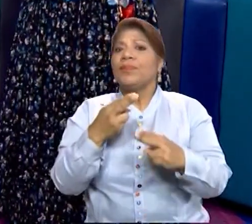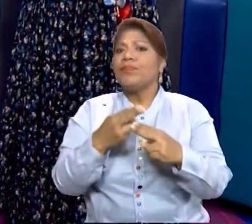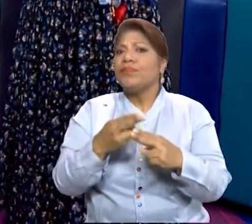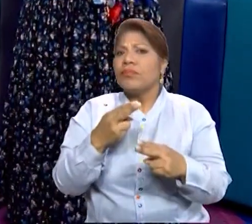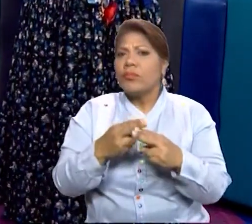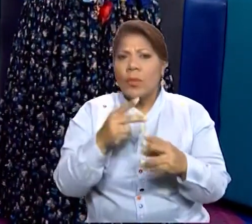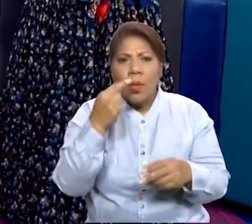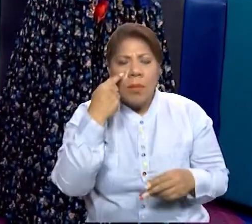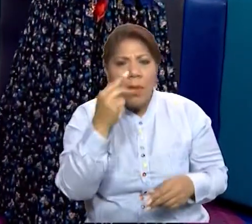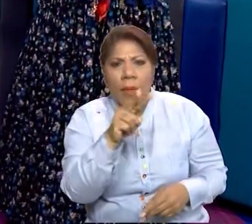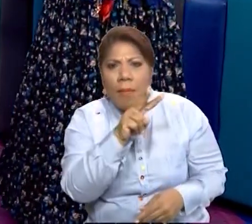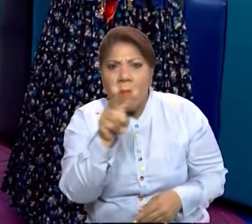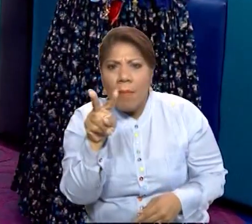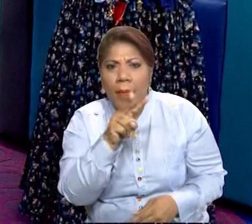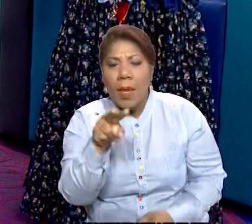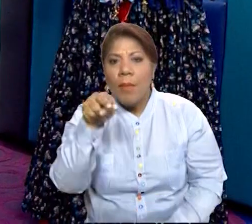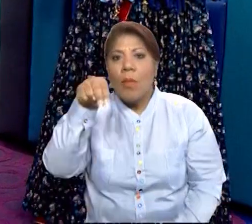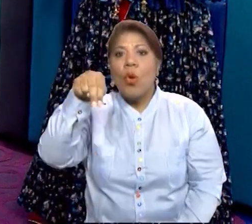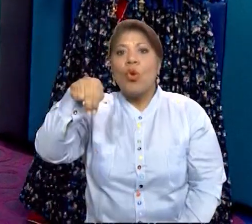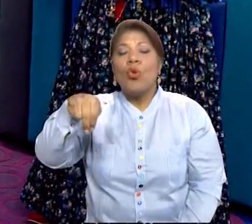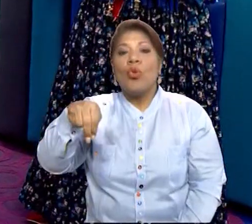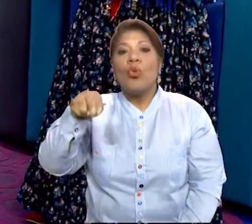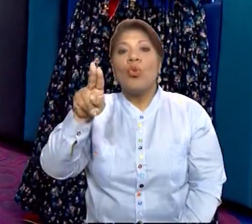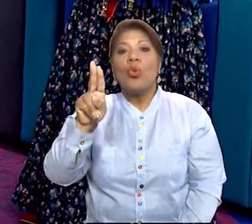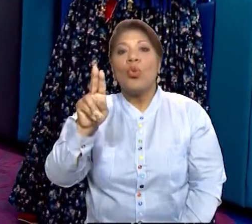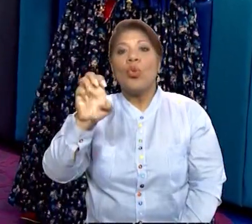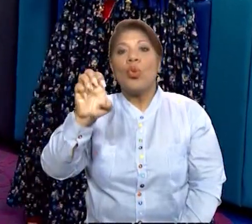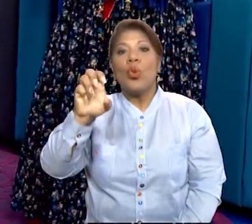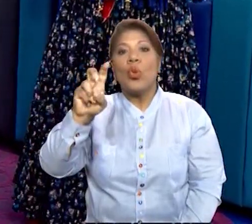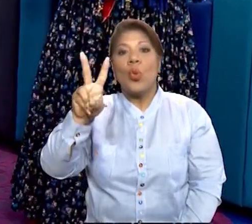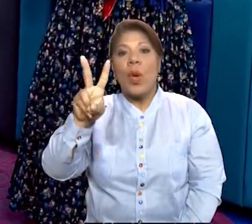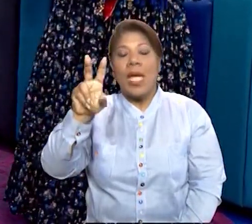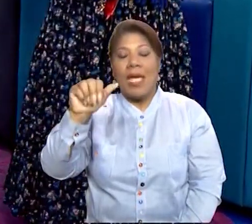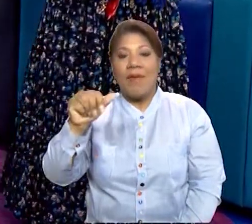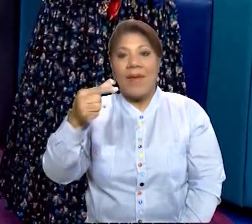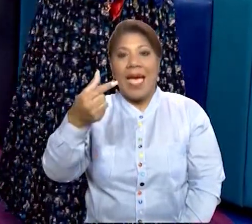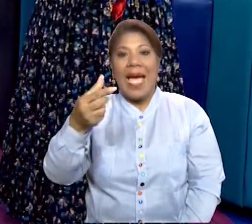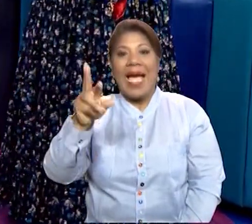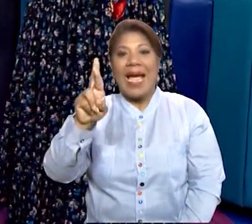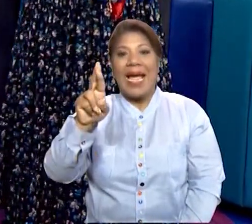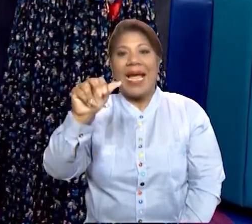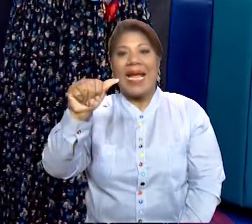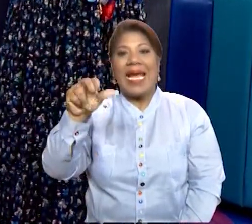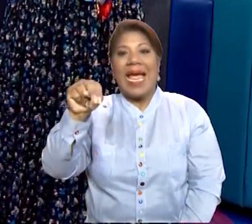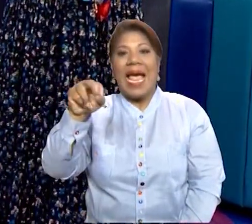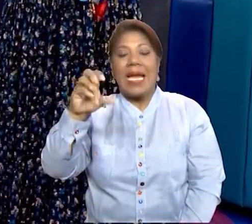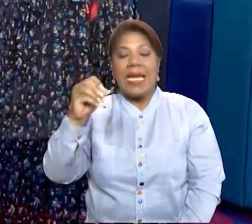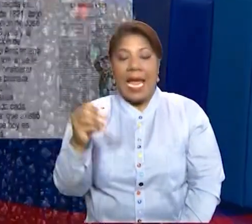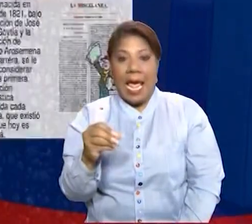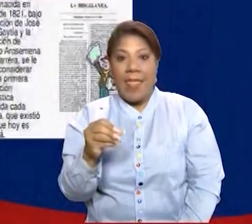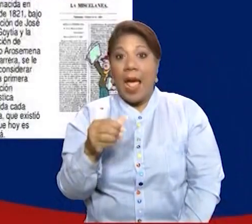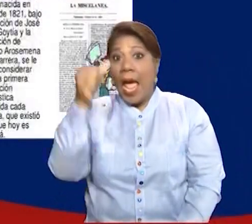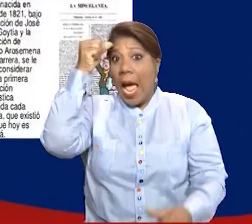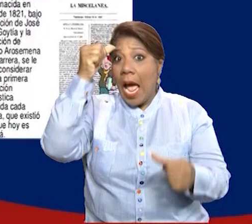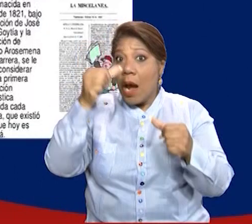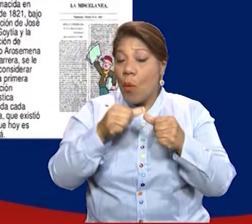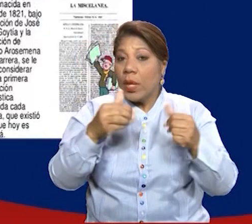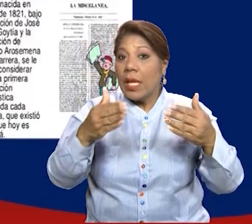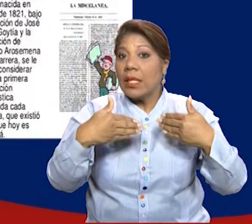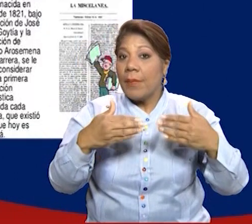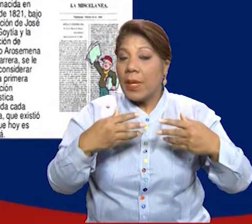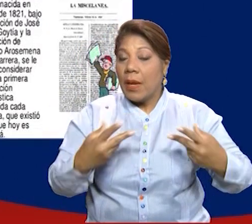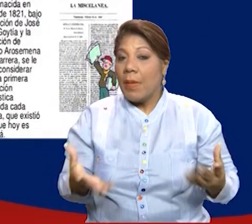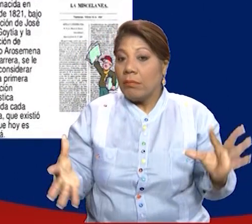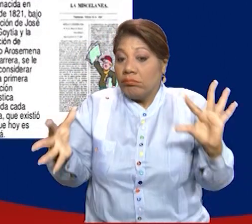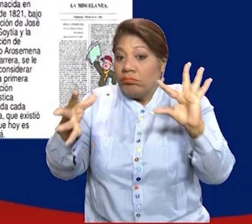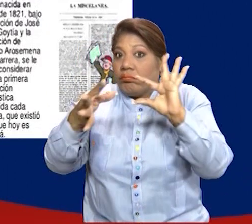porque había muchos otros países que pertenecían a él cuando nosotros nos unimos voluntariamente a